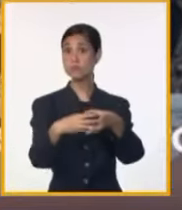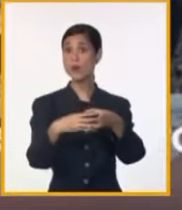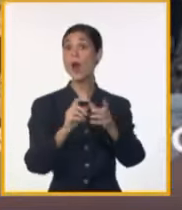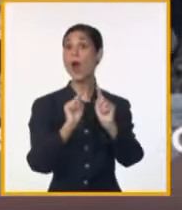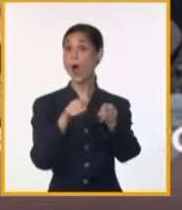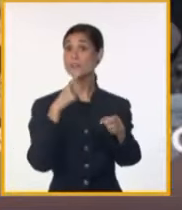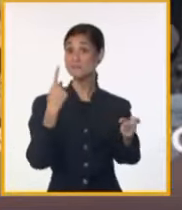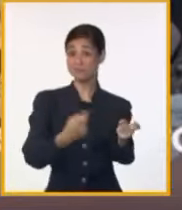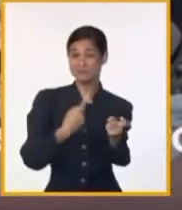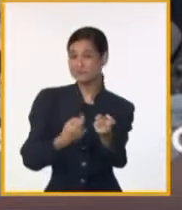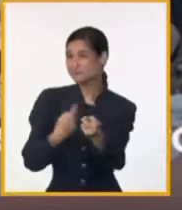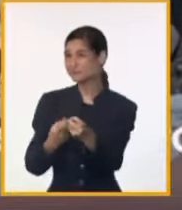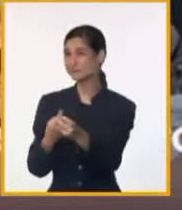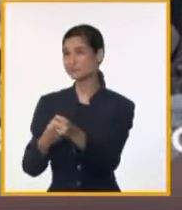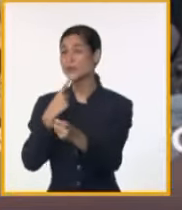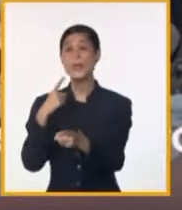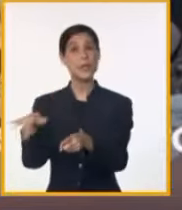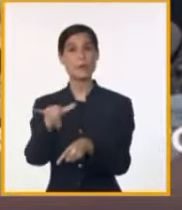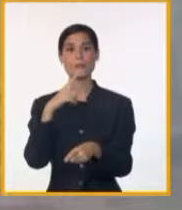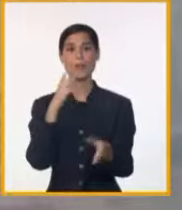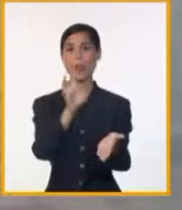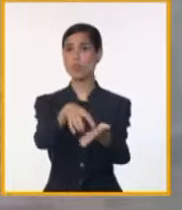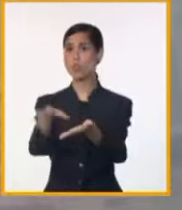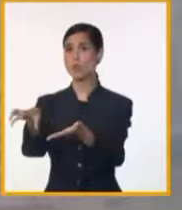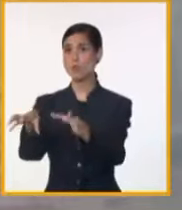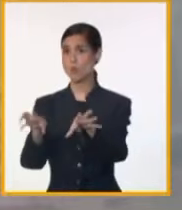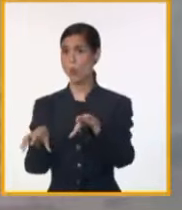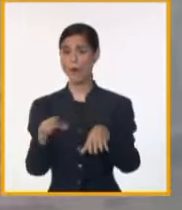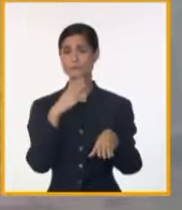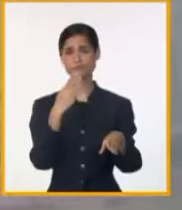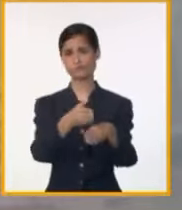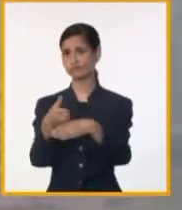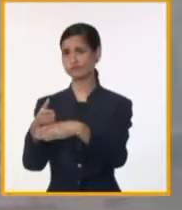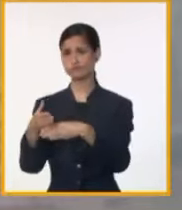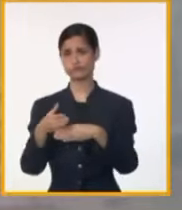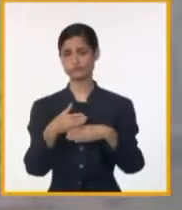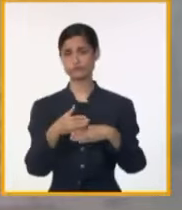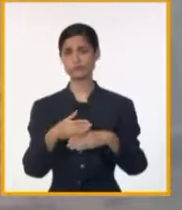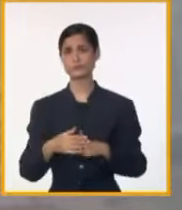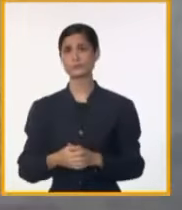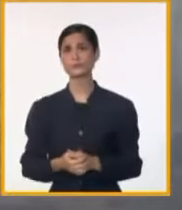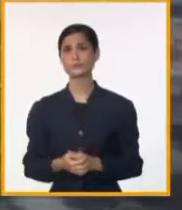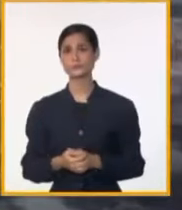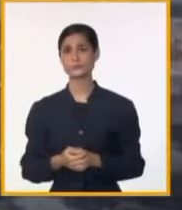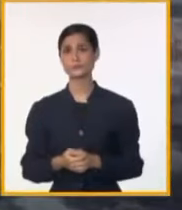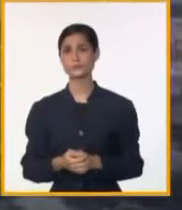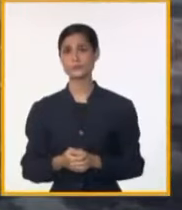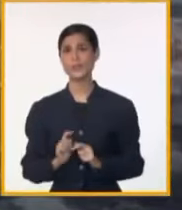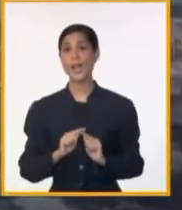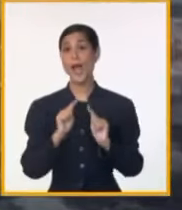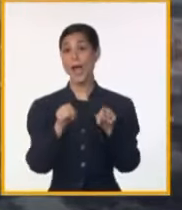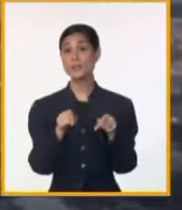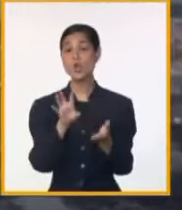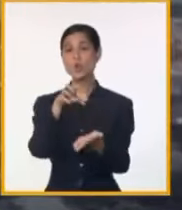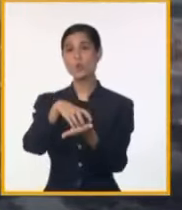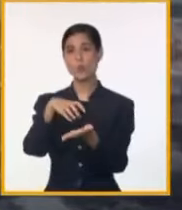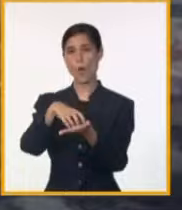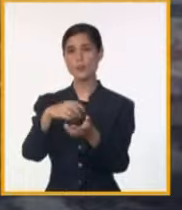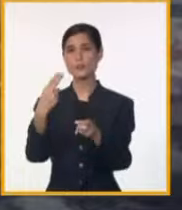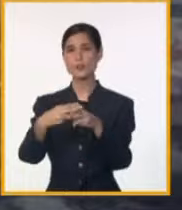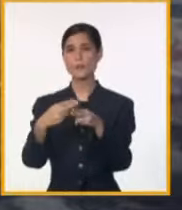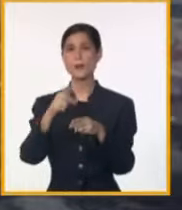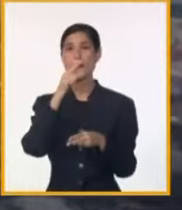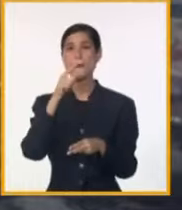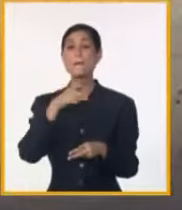había bombardeado otras zonas de la capital de beirut El humo sobre los suburbios del sur de beirut tras los bombardeos israelíes los